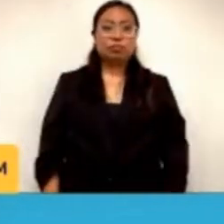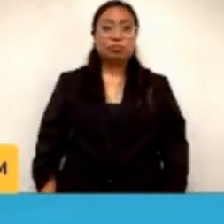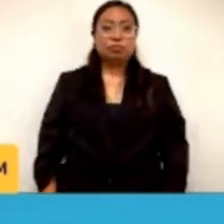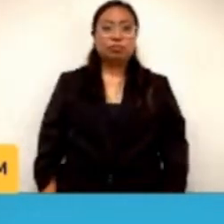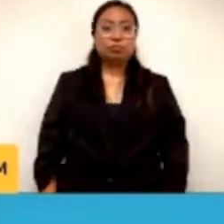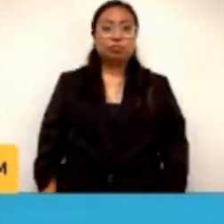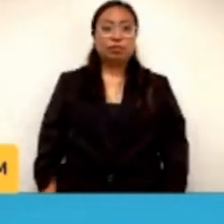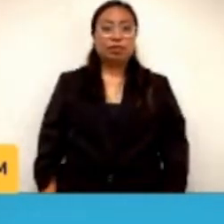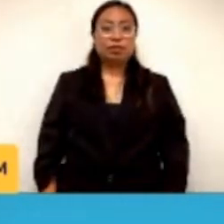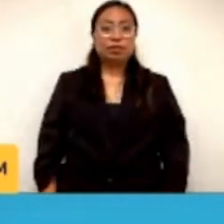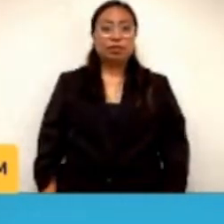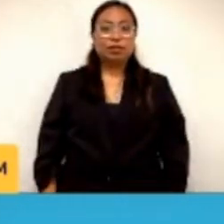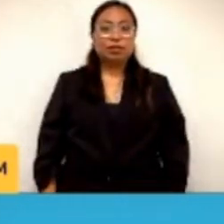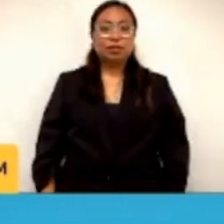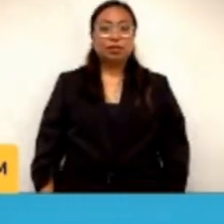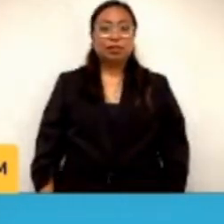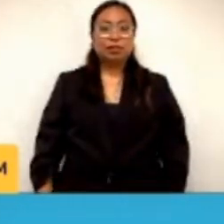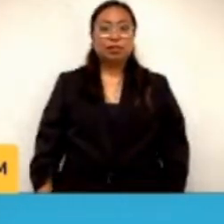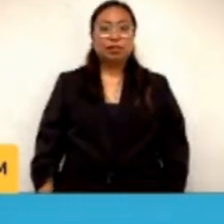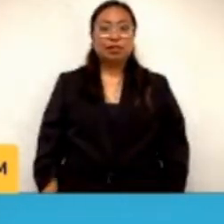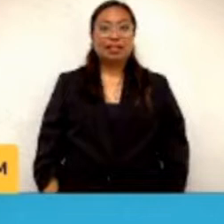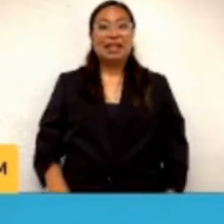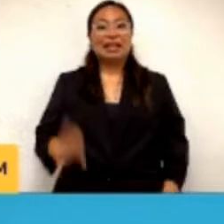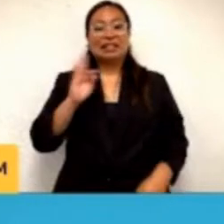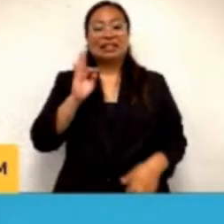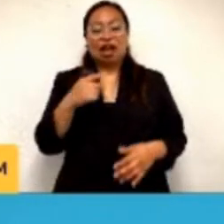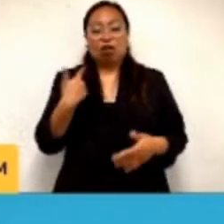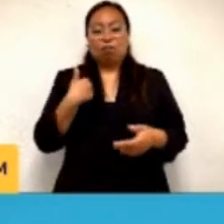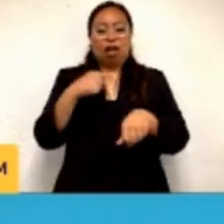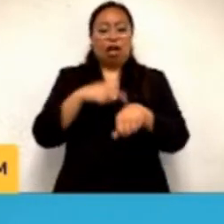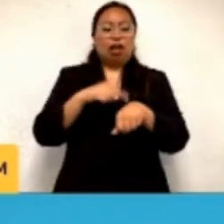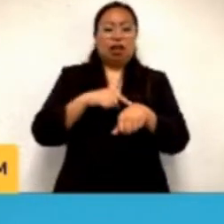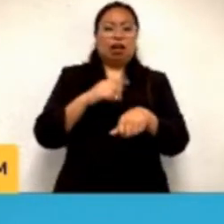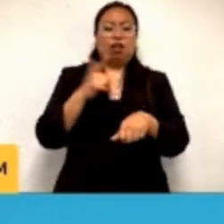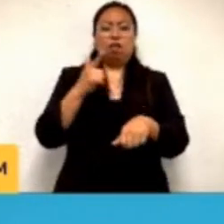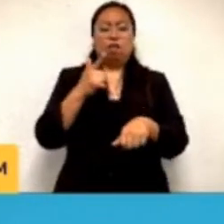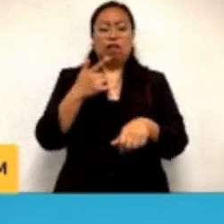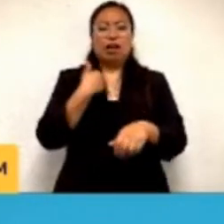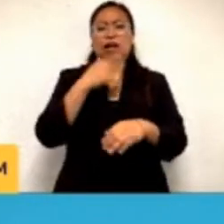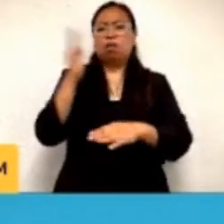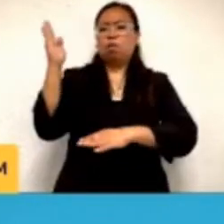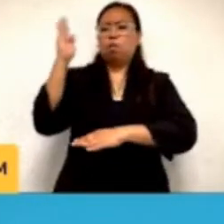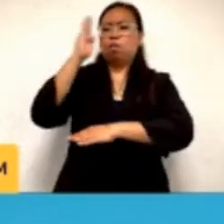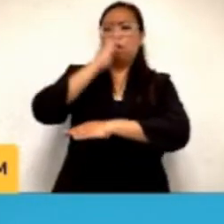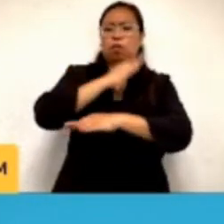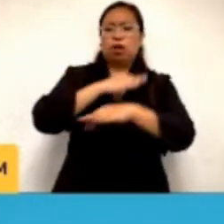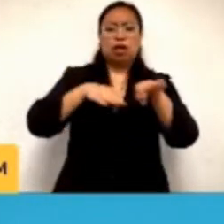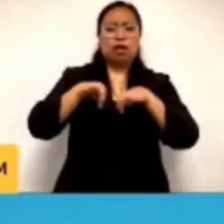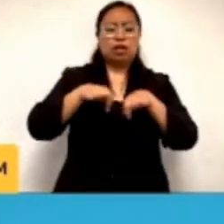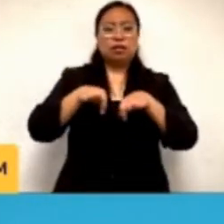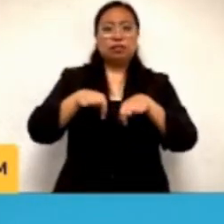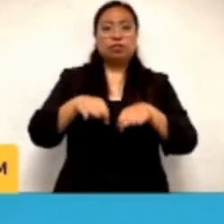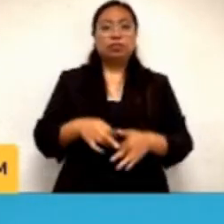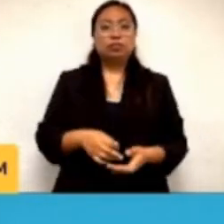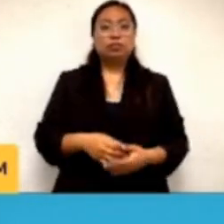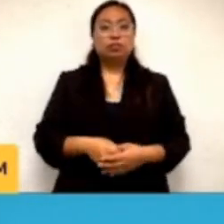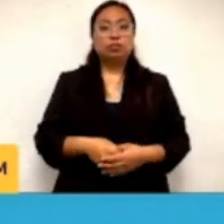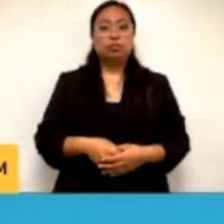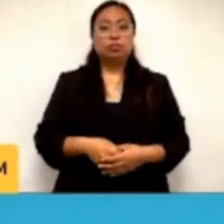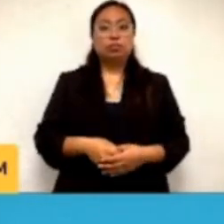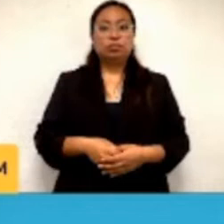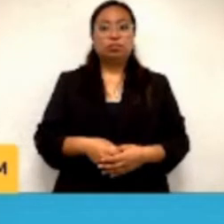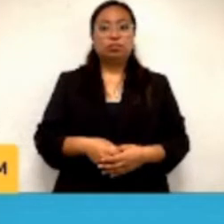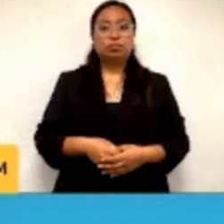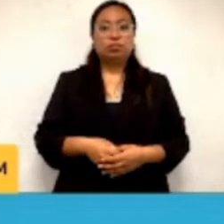ahí esos límites en nuestro horario laboral, ¿no? Ok, entonces voy a asumir que todos aquí